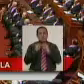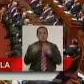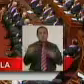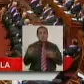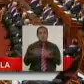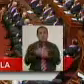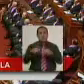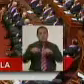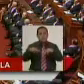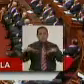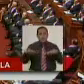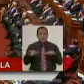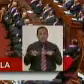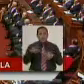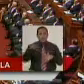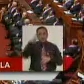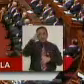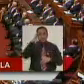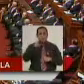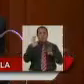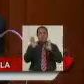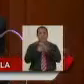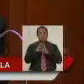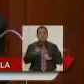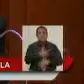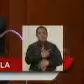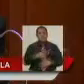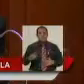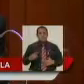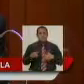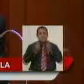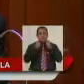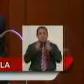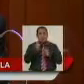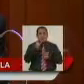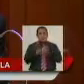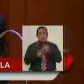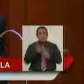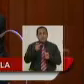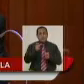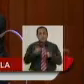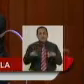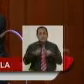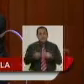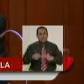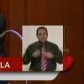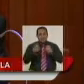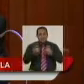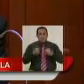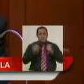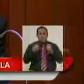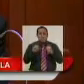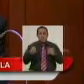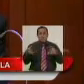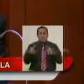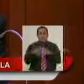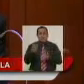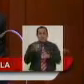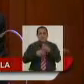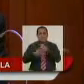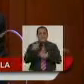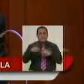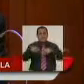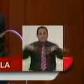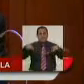nuevas direcciones policiales, como la Dirección de Seguridad Ciudadana, Lucha contra el Tráfico de Terrenos,